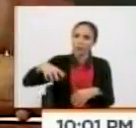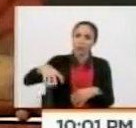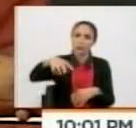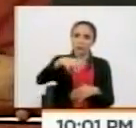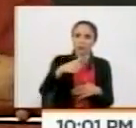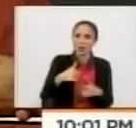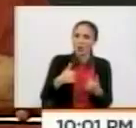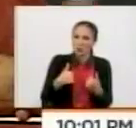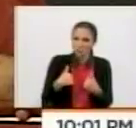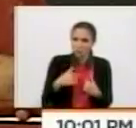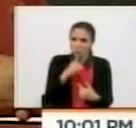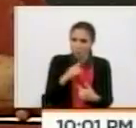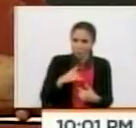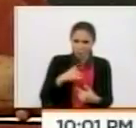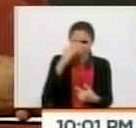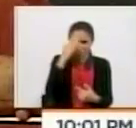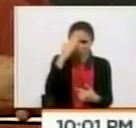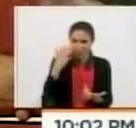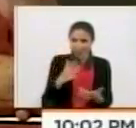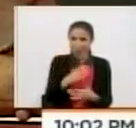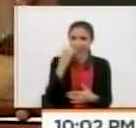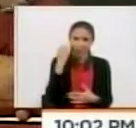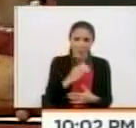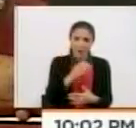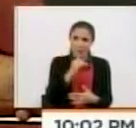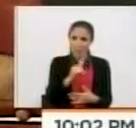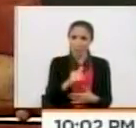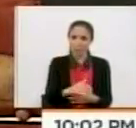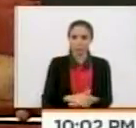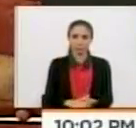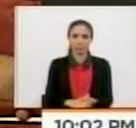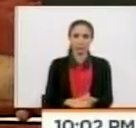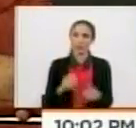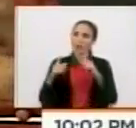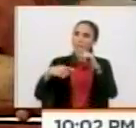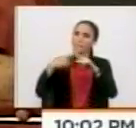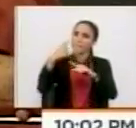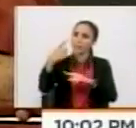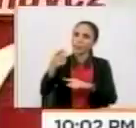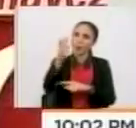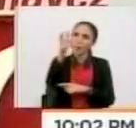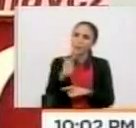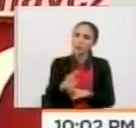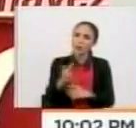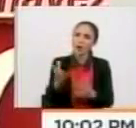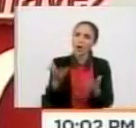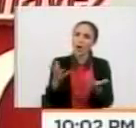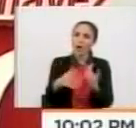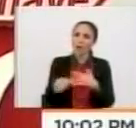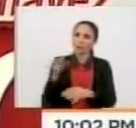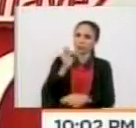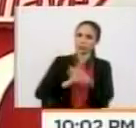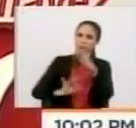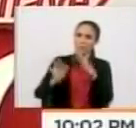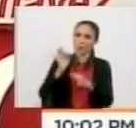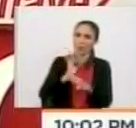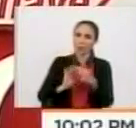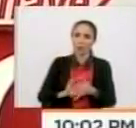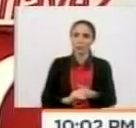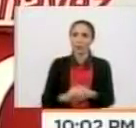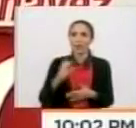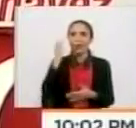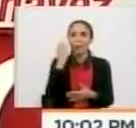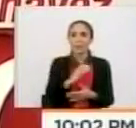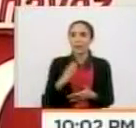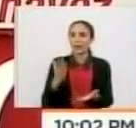ni me enteré, se los digo. Después alguien me contó que este tipo experto en guerra sucia, que es un bandido, un ladrón,